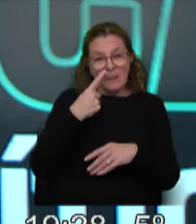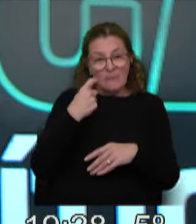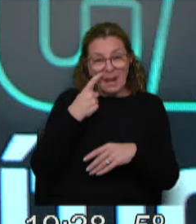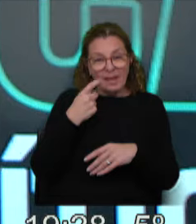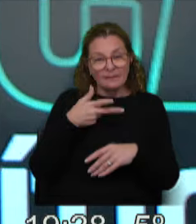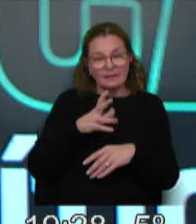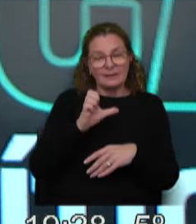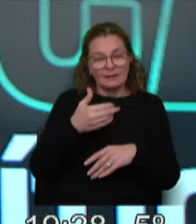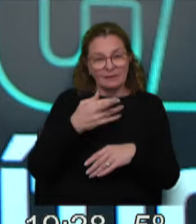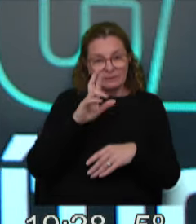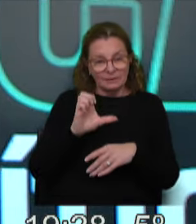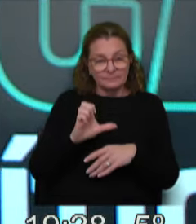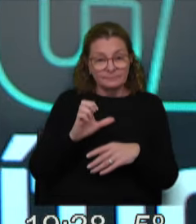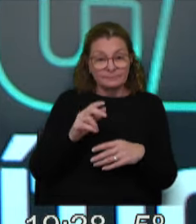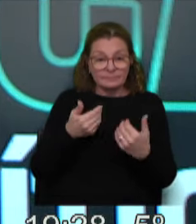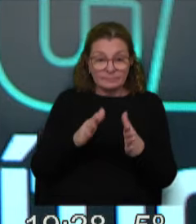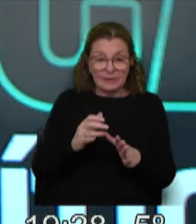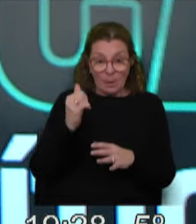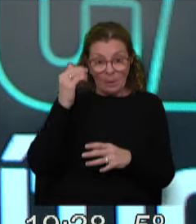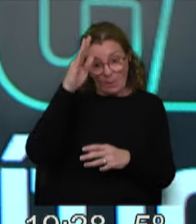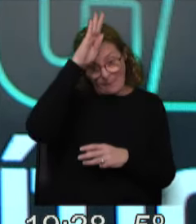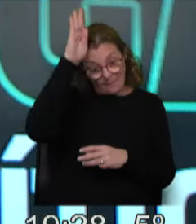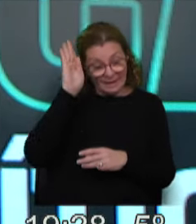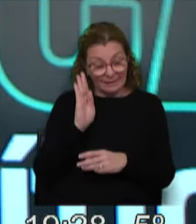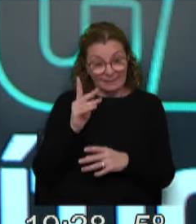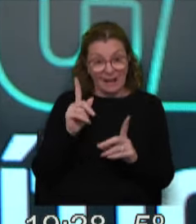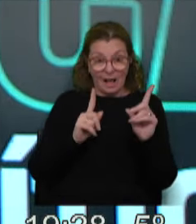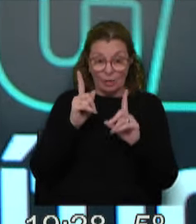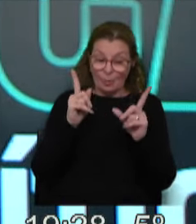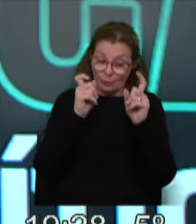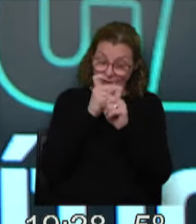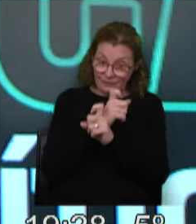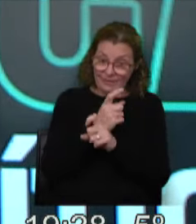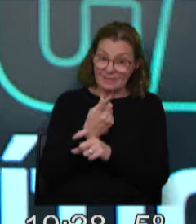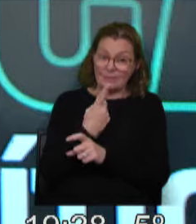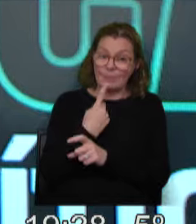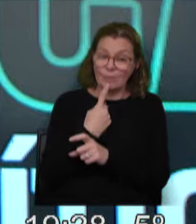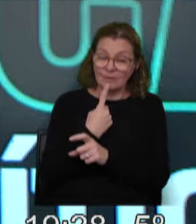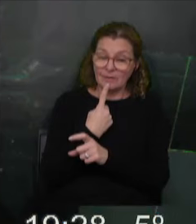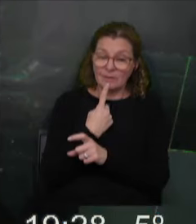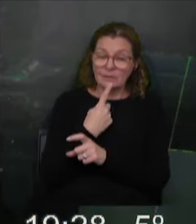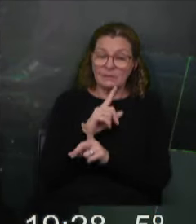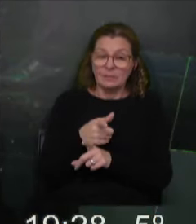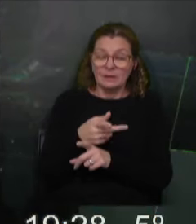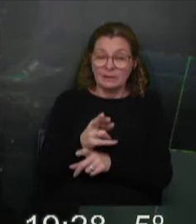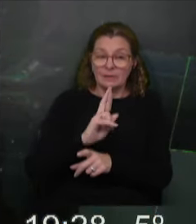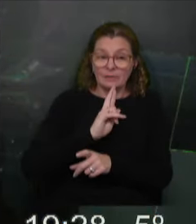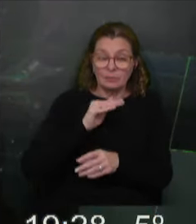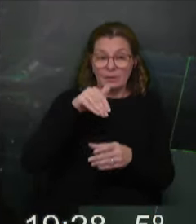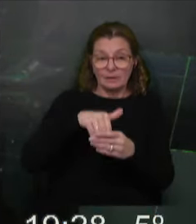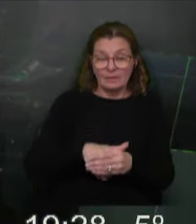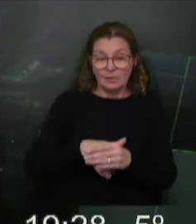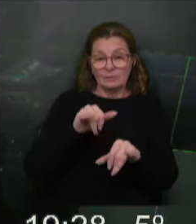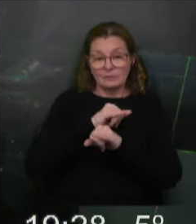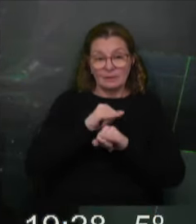empieza con el caso penadés un un golpe duro digamos desde el punto de vista político y que el resultado de la elección interna